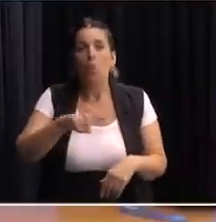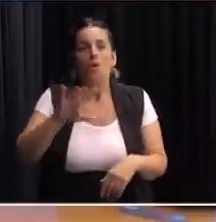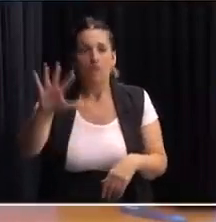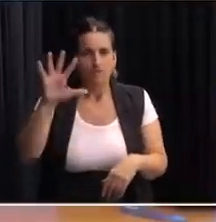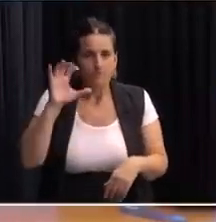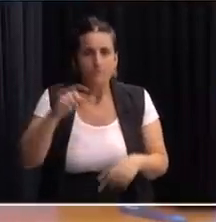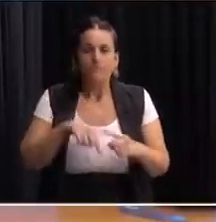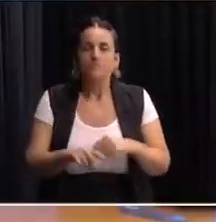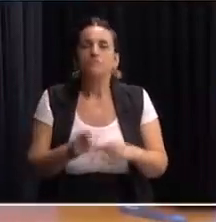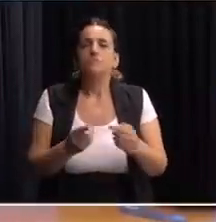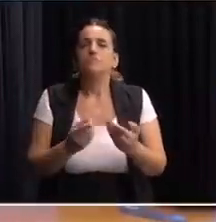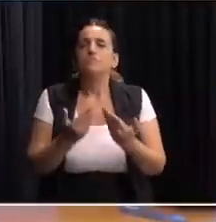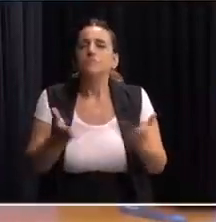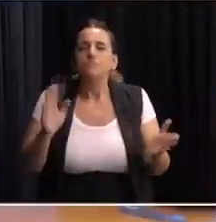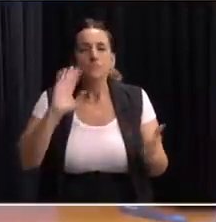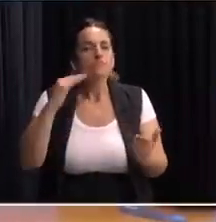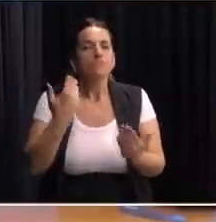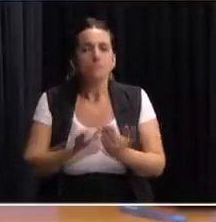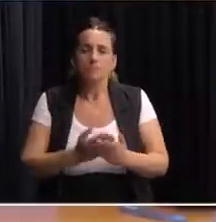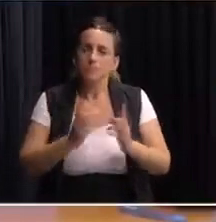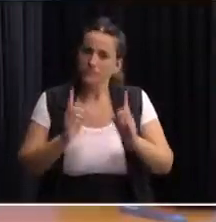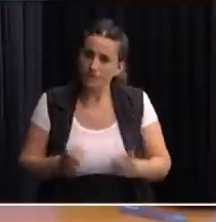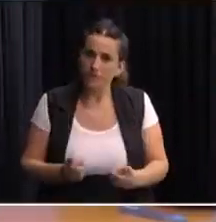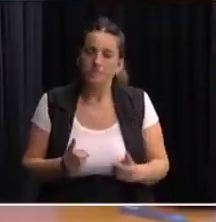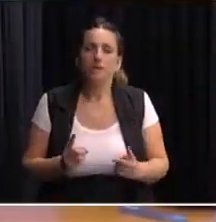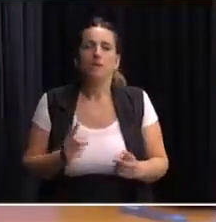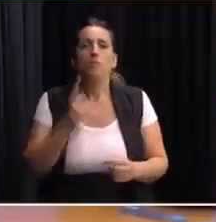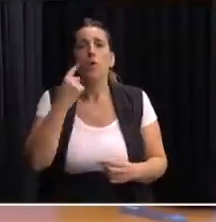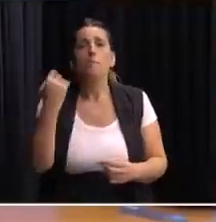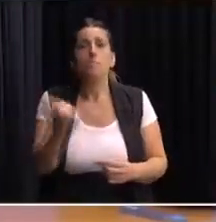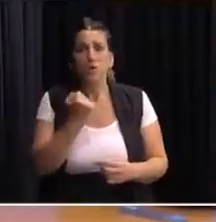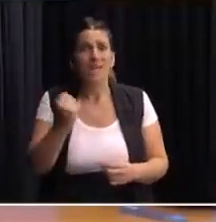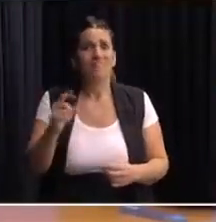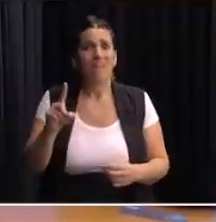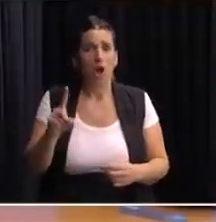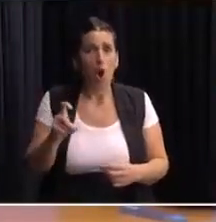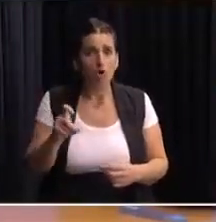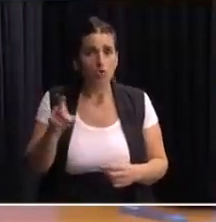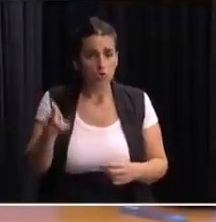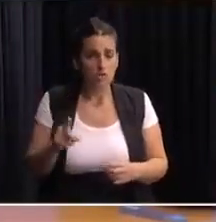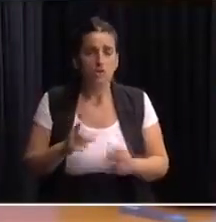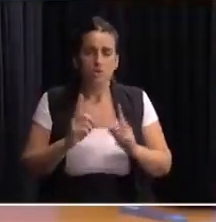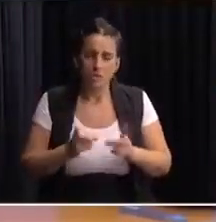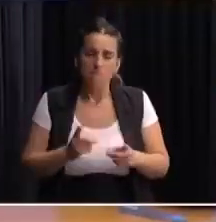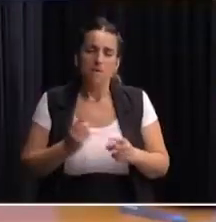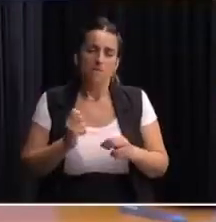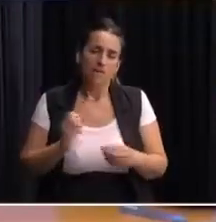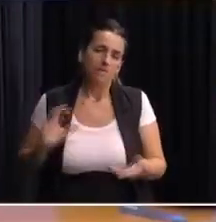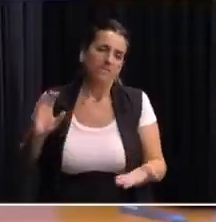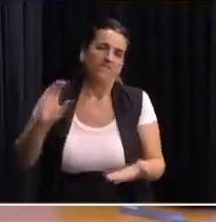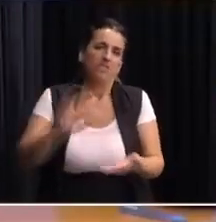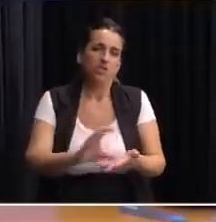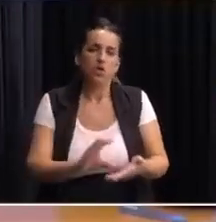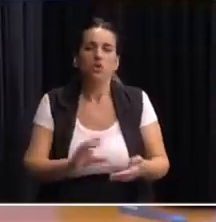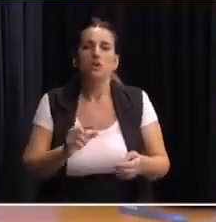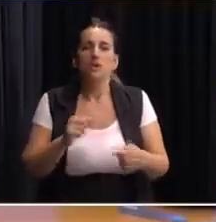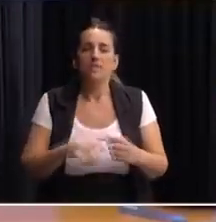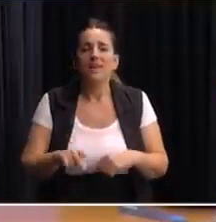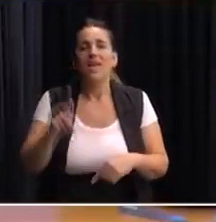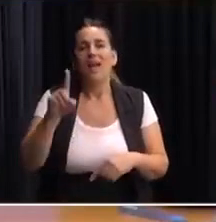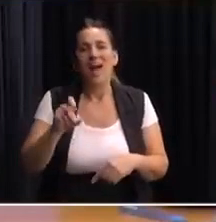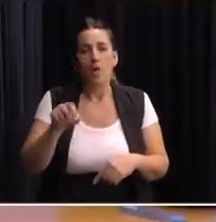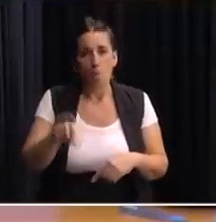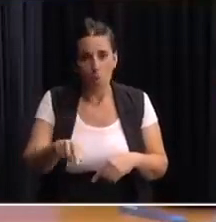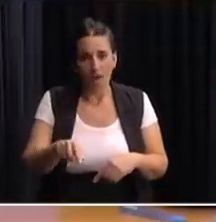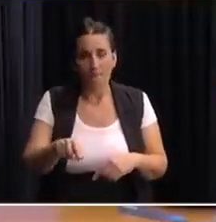febrero recordarán que esta iniciativa también estaba vinculada otra muy importante de la osce una similar